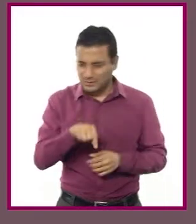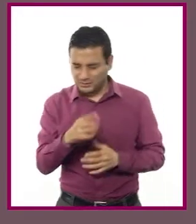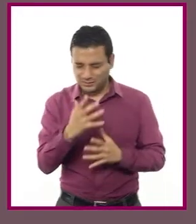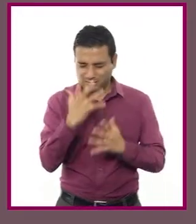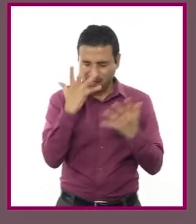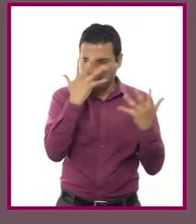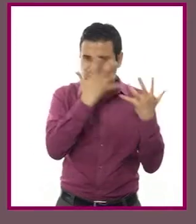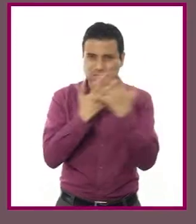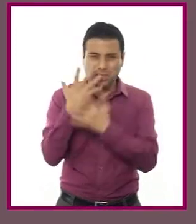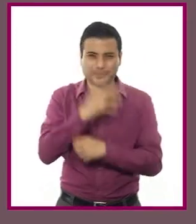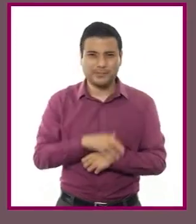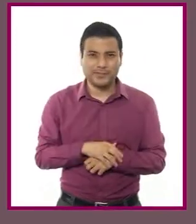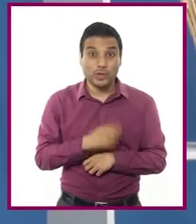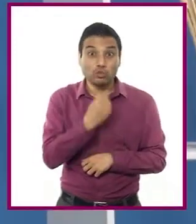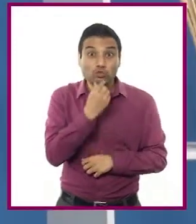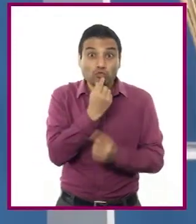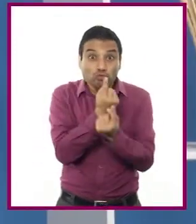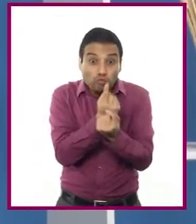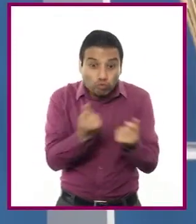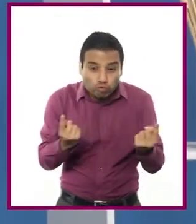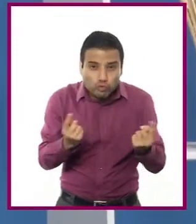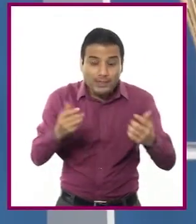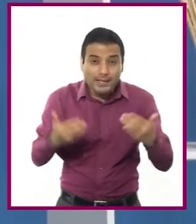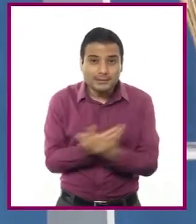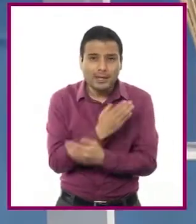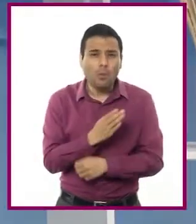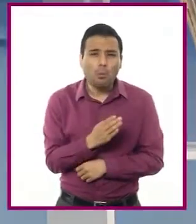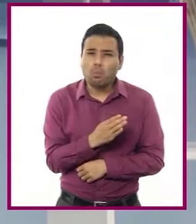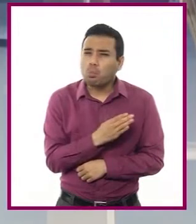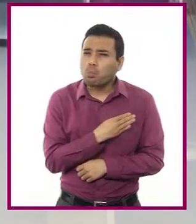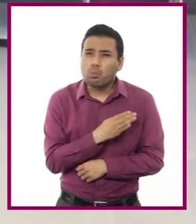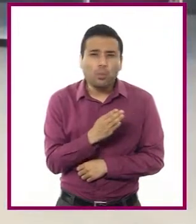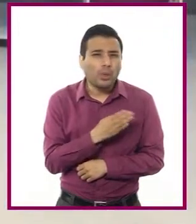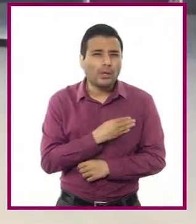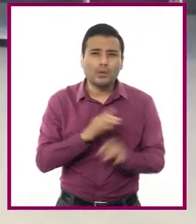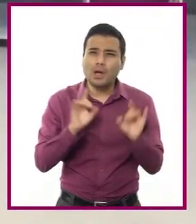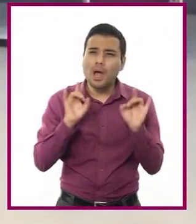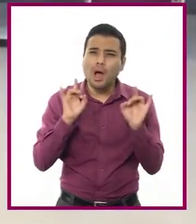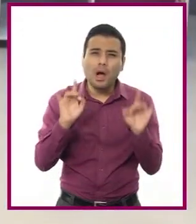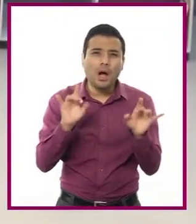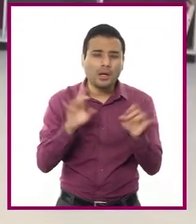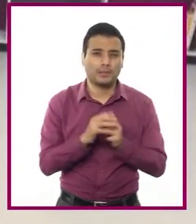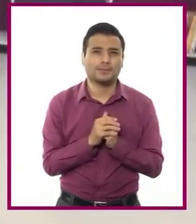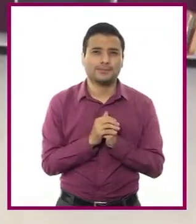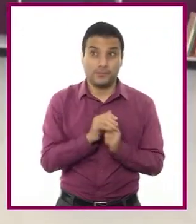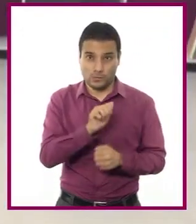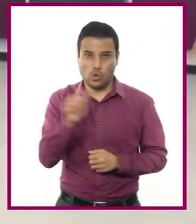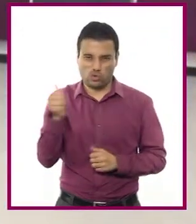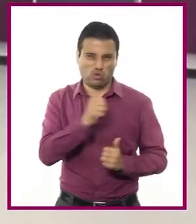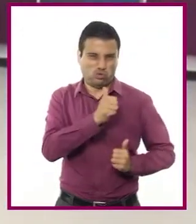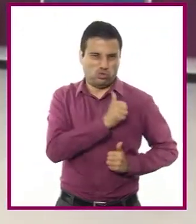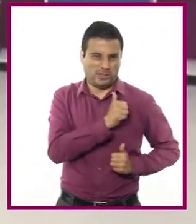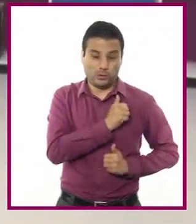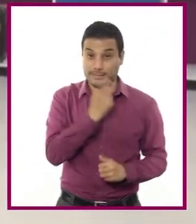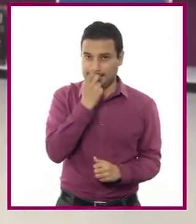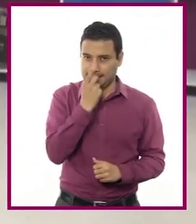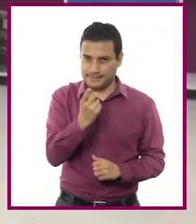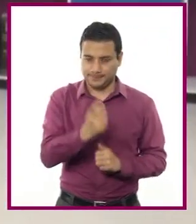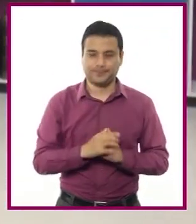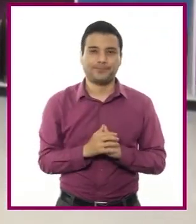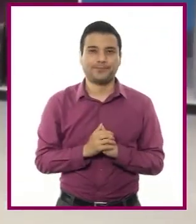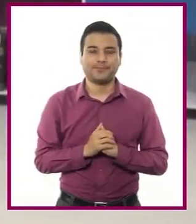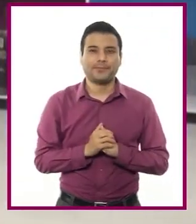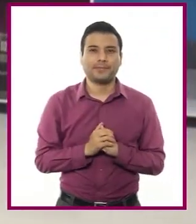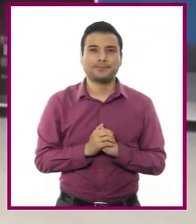Ahora sé que los niños nacen puros. Son ángeles. Otro soldado dijo lo siguiente.